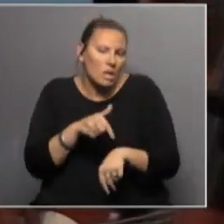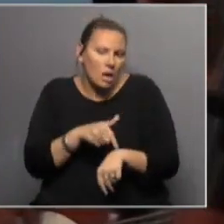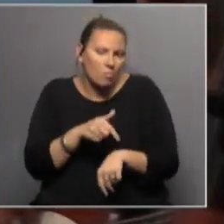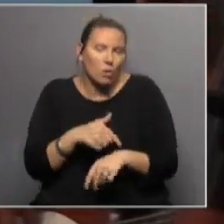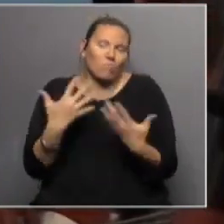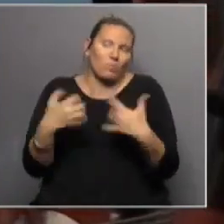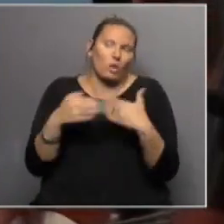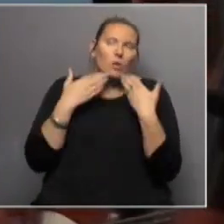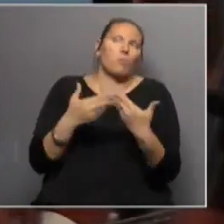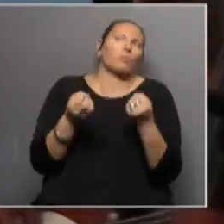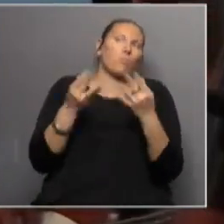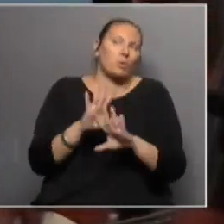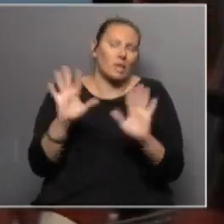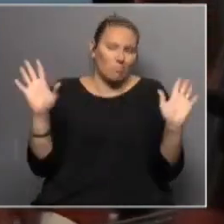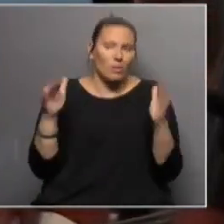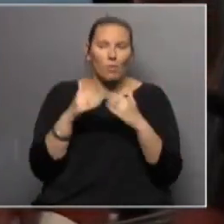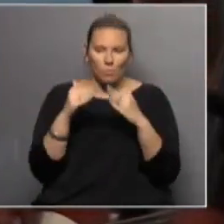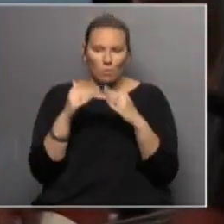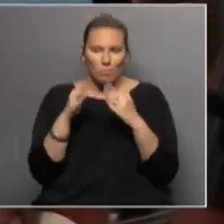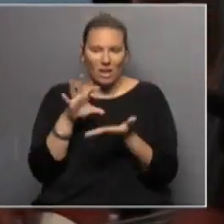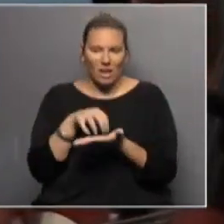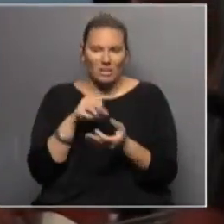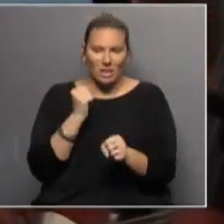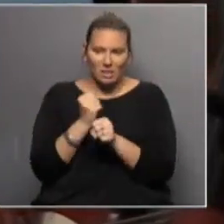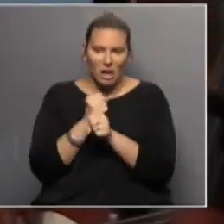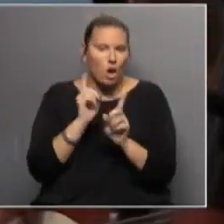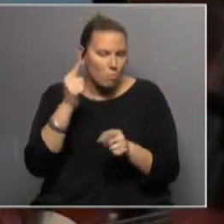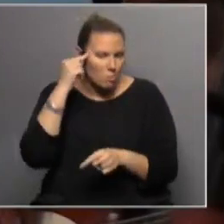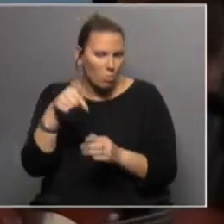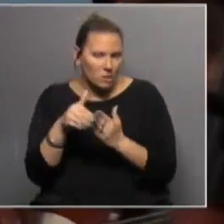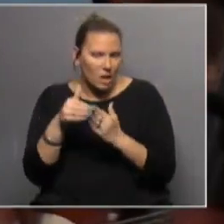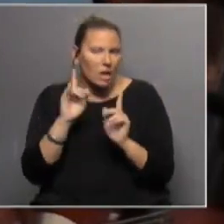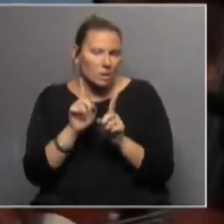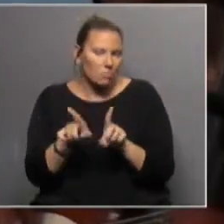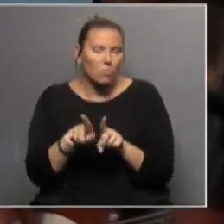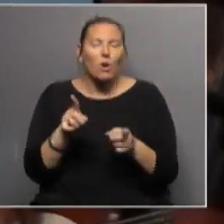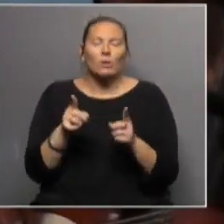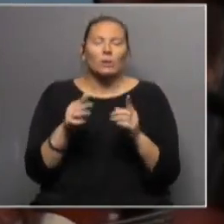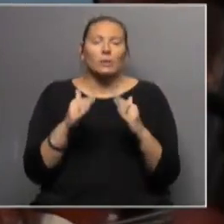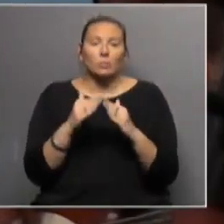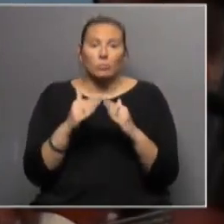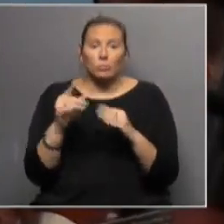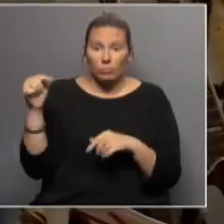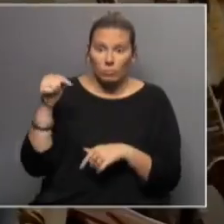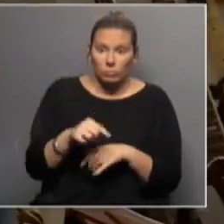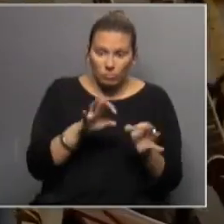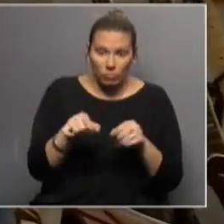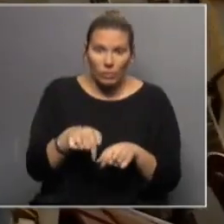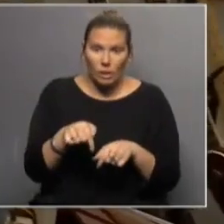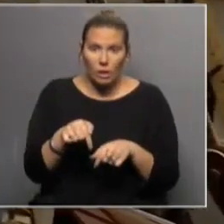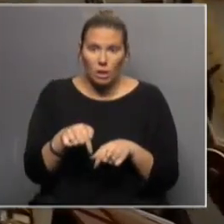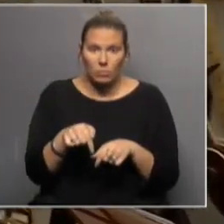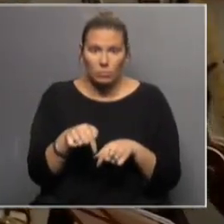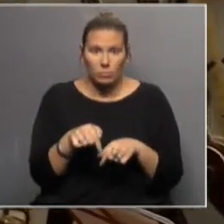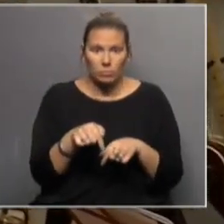quiero ni preguntar, está bien. No, era una casa de laburo. Lo mismo que usted está pensando en su casa, pasaba eso. Era una casa de laburo, bien. ¿Y llegan para acá cuándo? Y llegamos